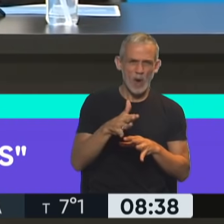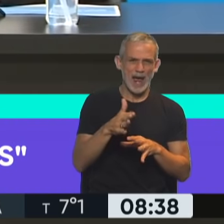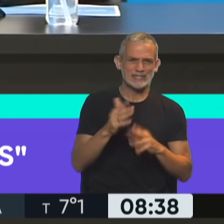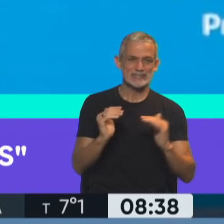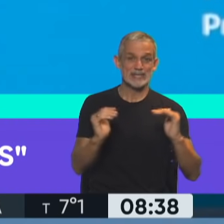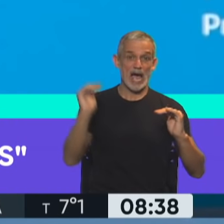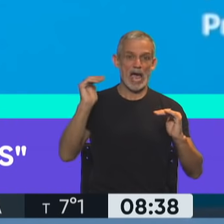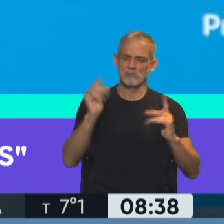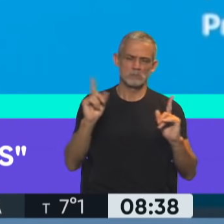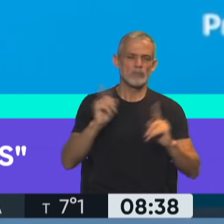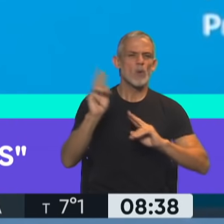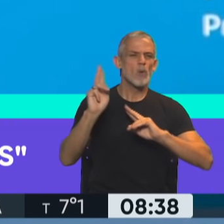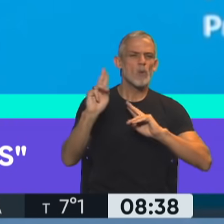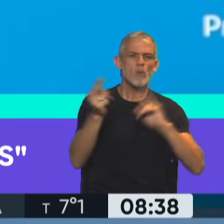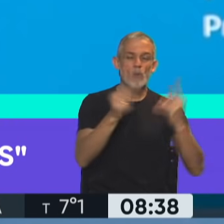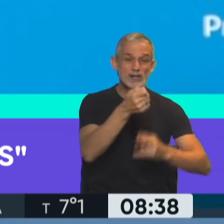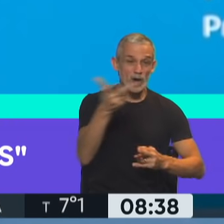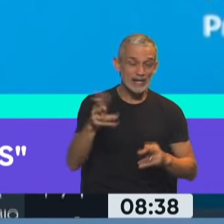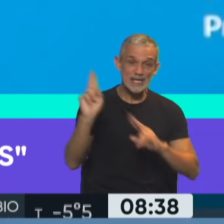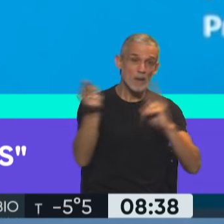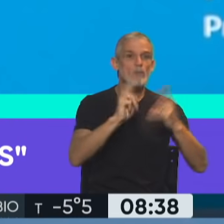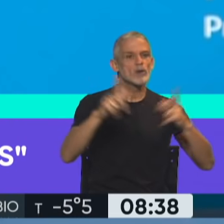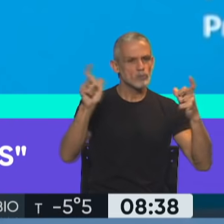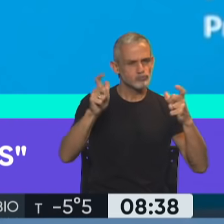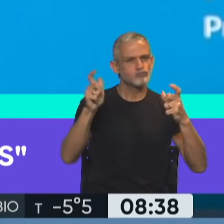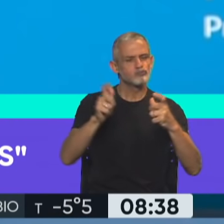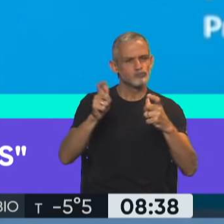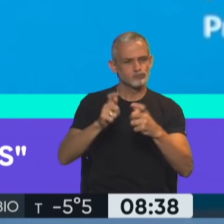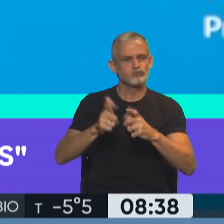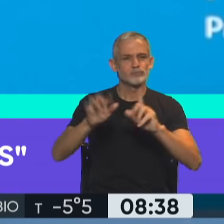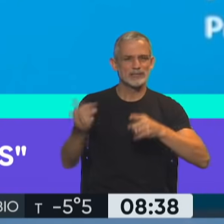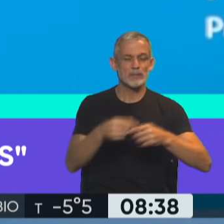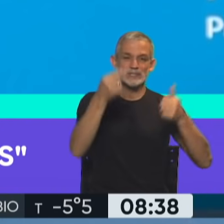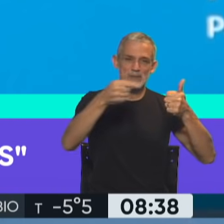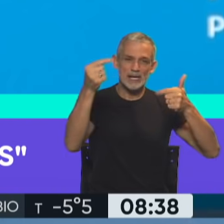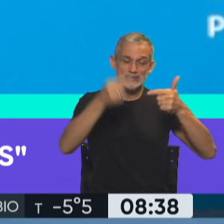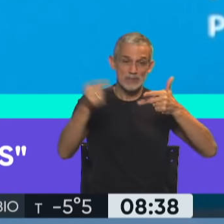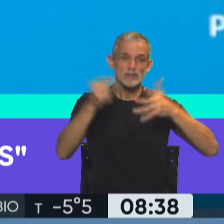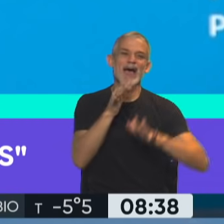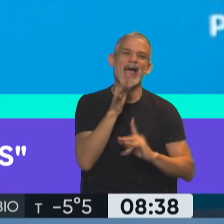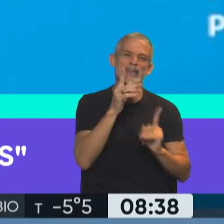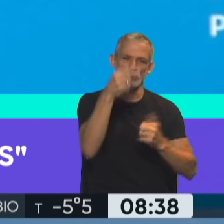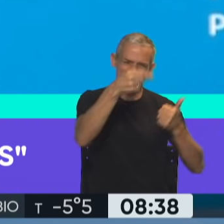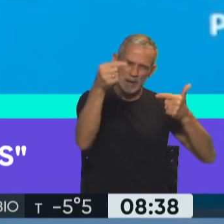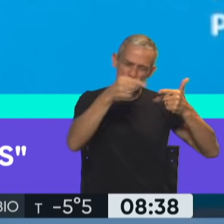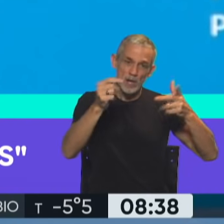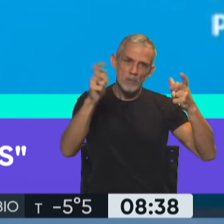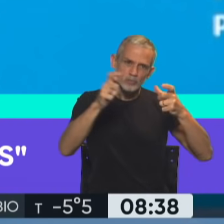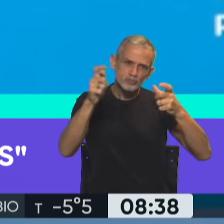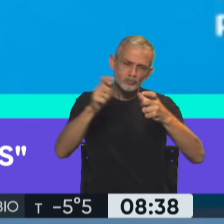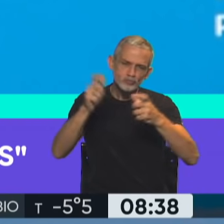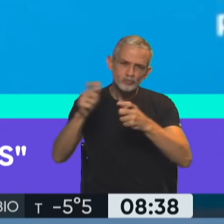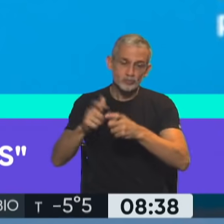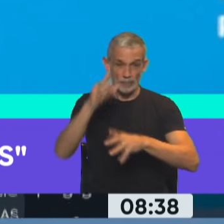alto riesgo. La mortalidad también está disminuyendo por semana 14 consecutiva, mientras que